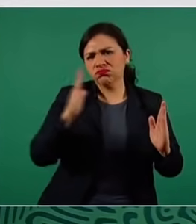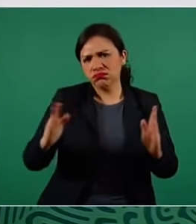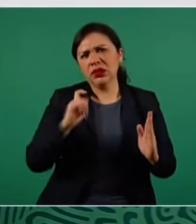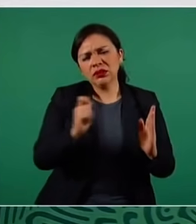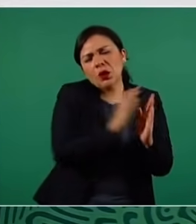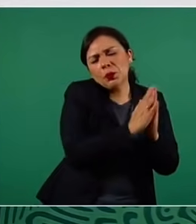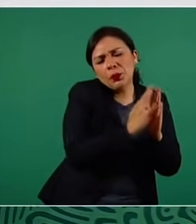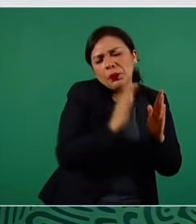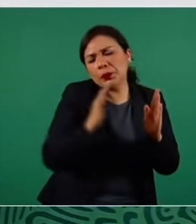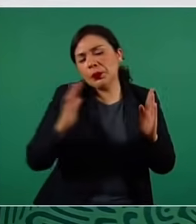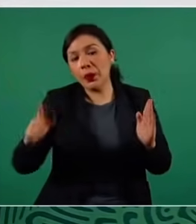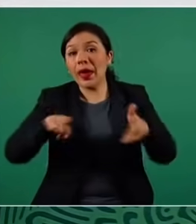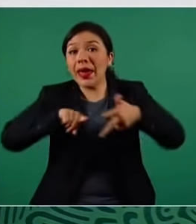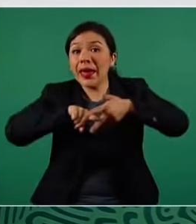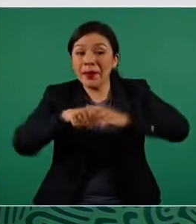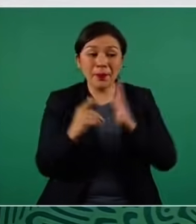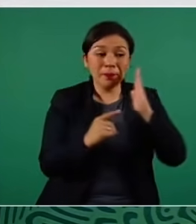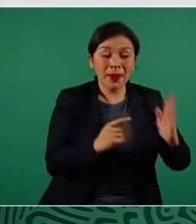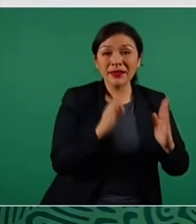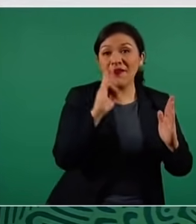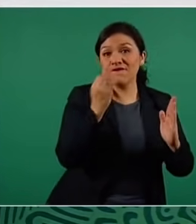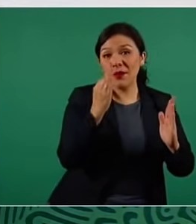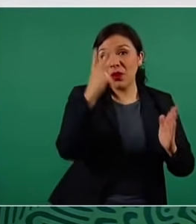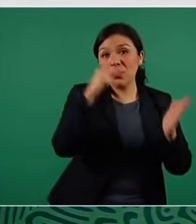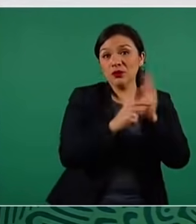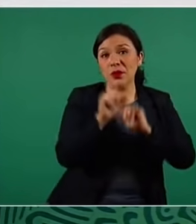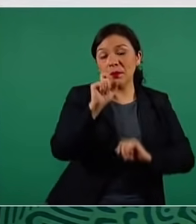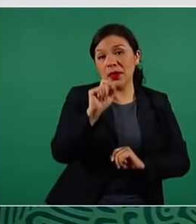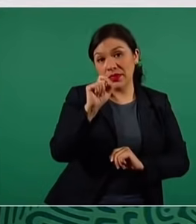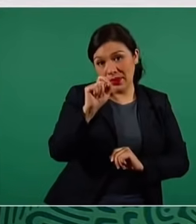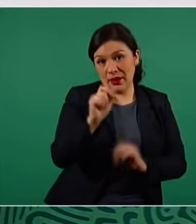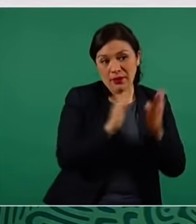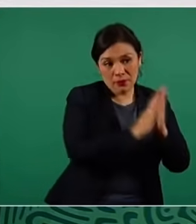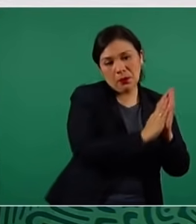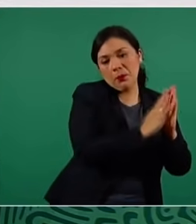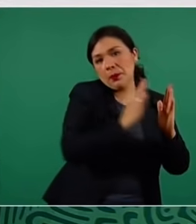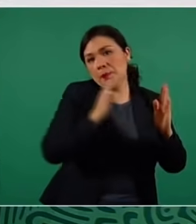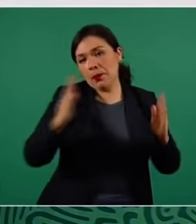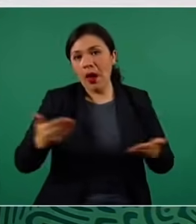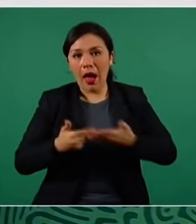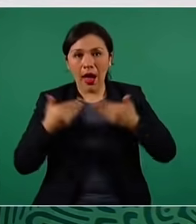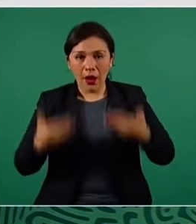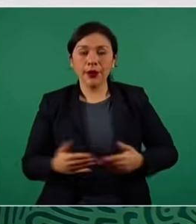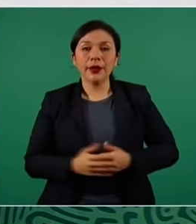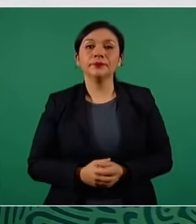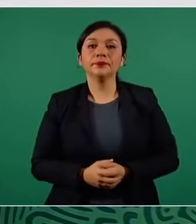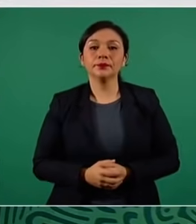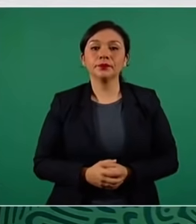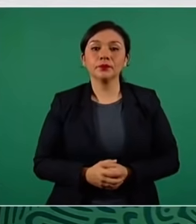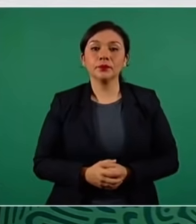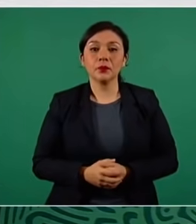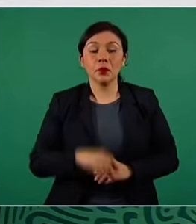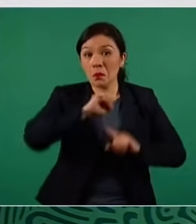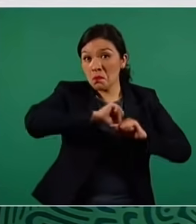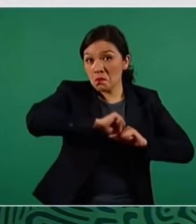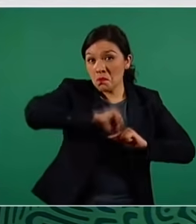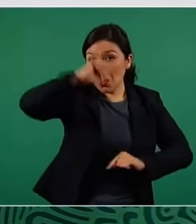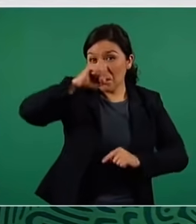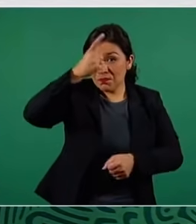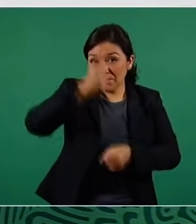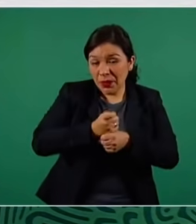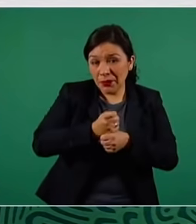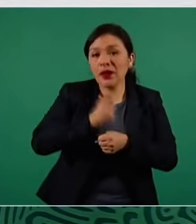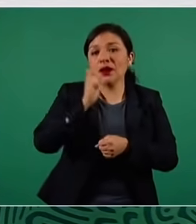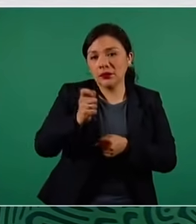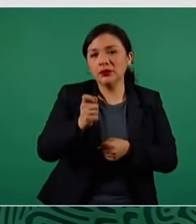epidemia desde que empezó en febrero de 2020 el punto máximo está también